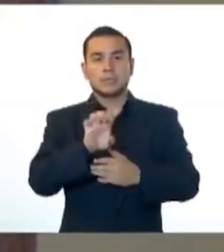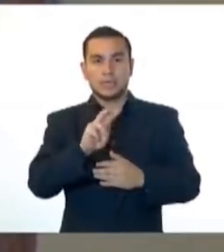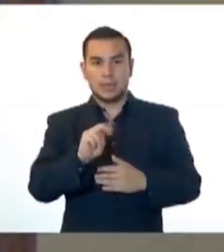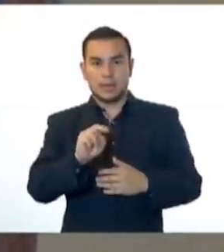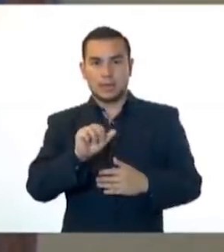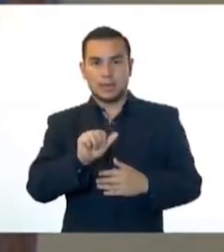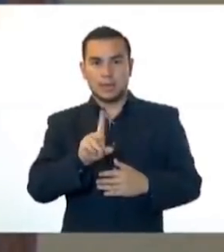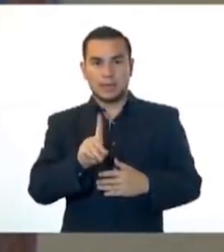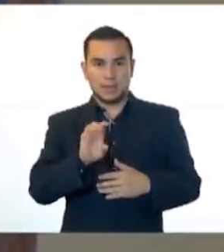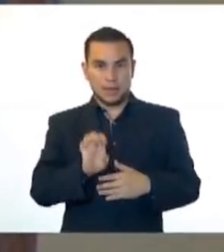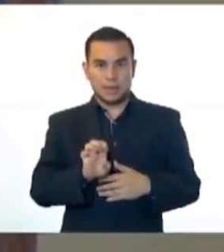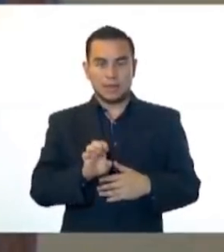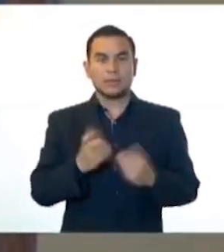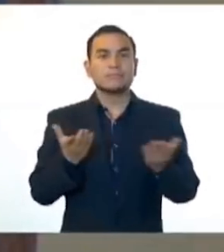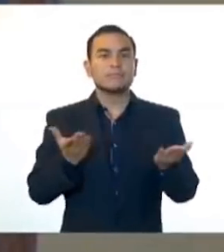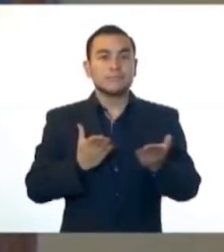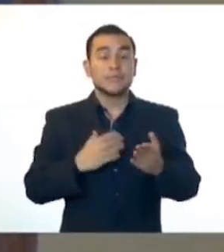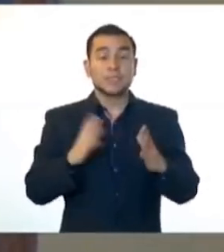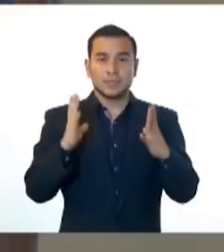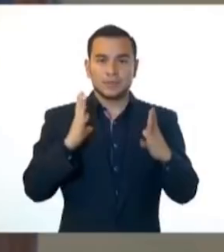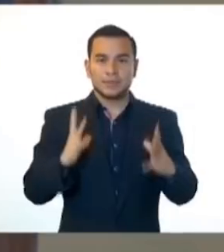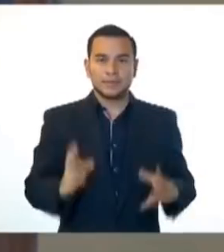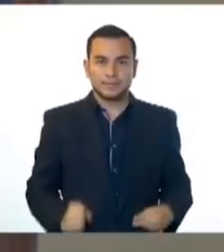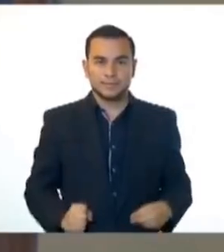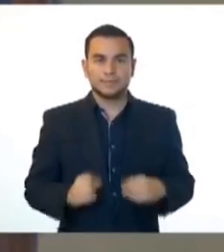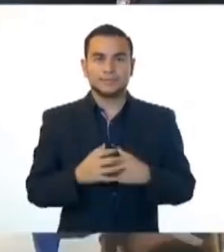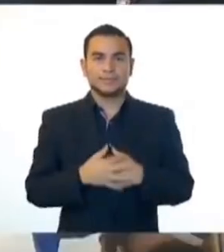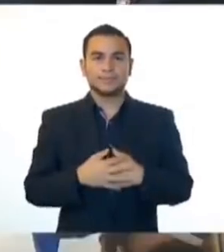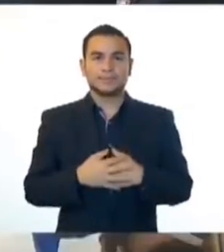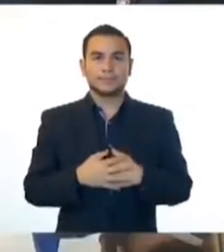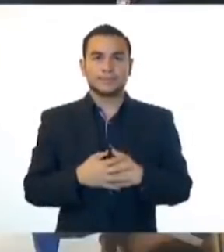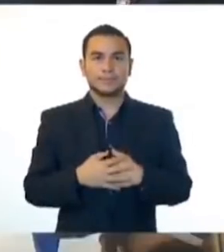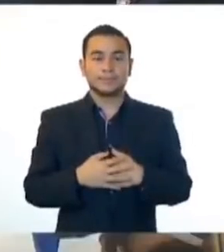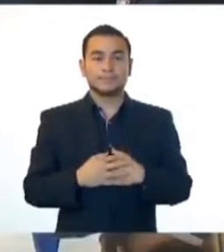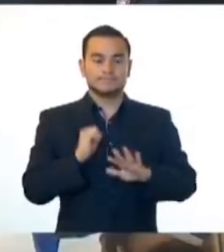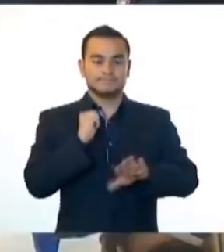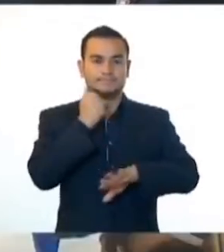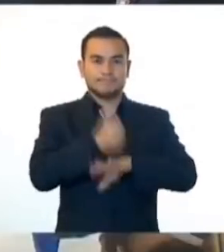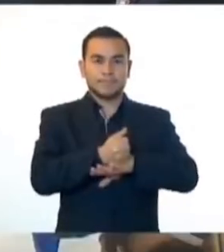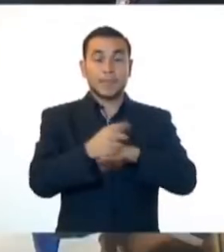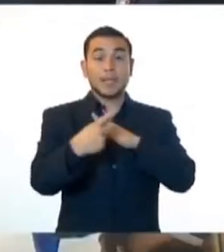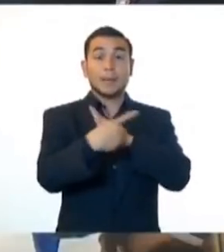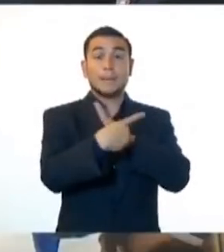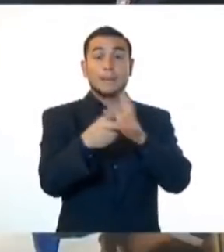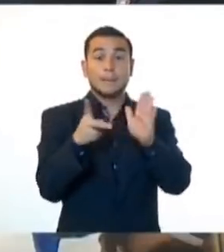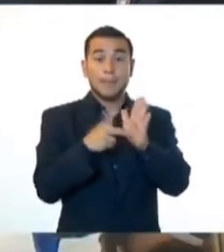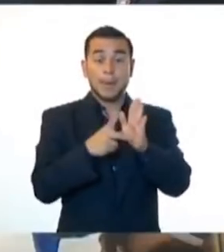funcionar? Bien, el gobierno va a habilitar una página web